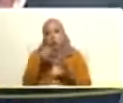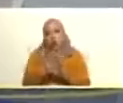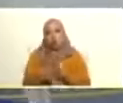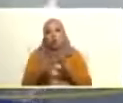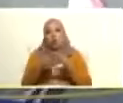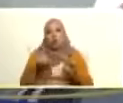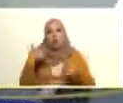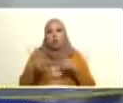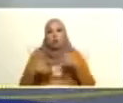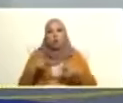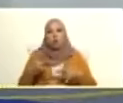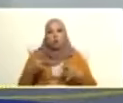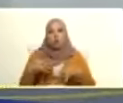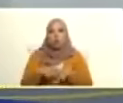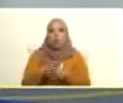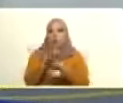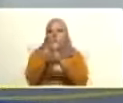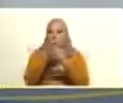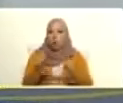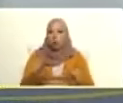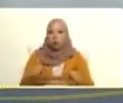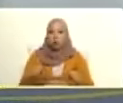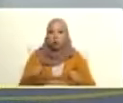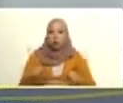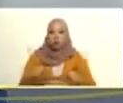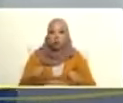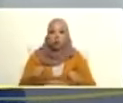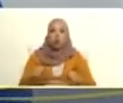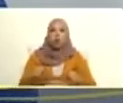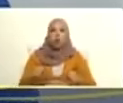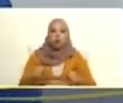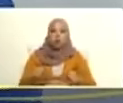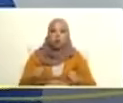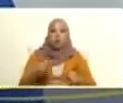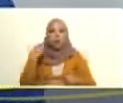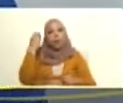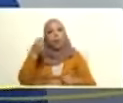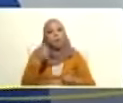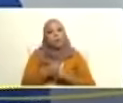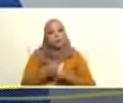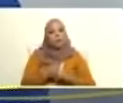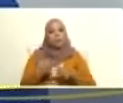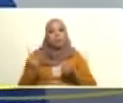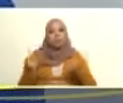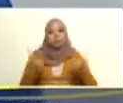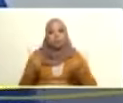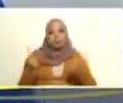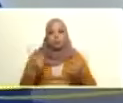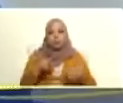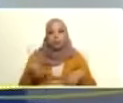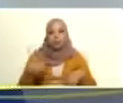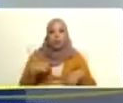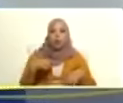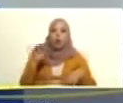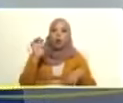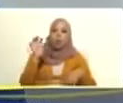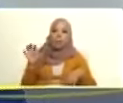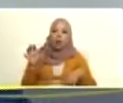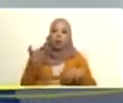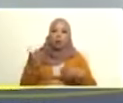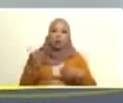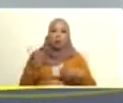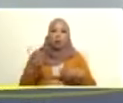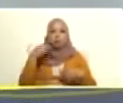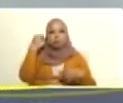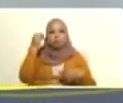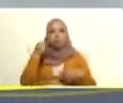estas tablas estén en consenso para el sector económico de nuestra patria. Así que yo creo